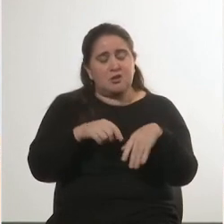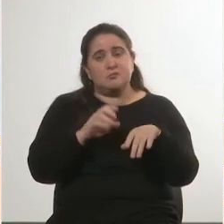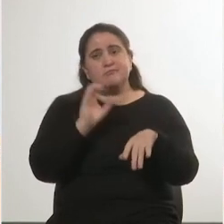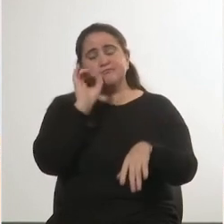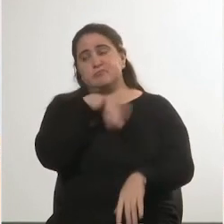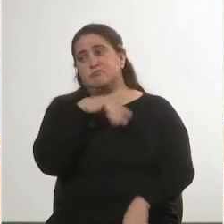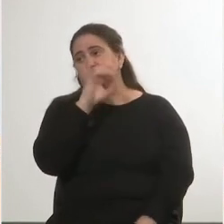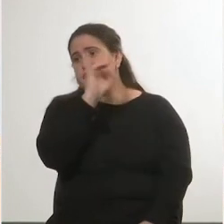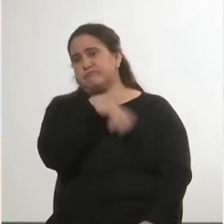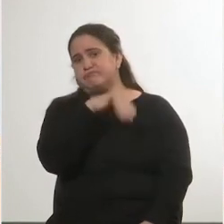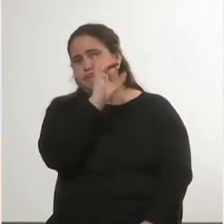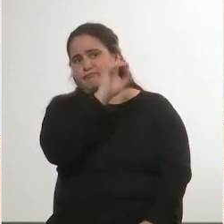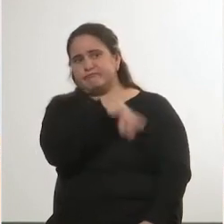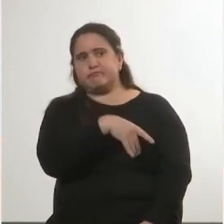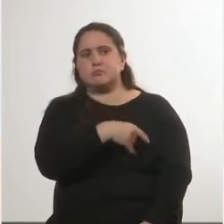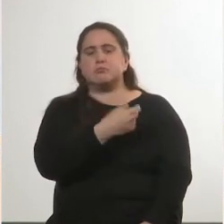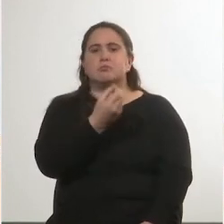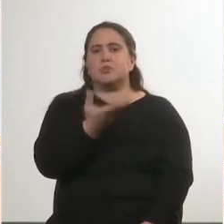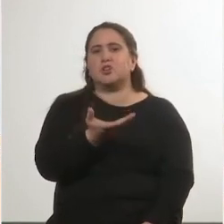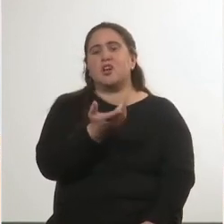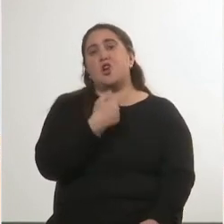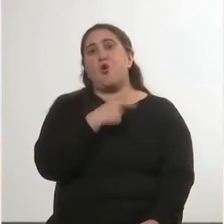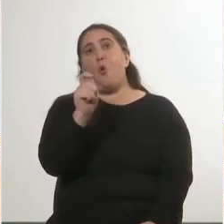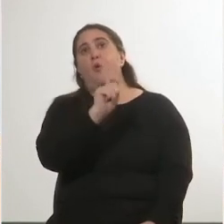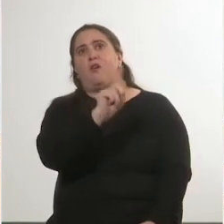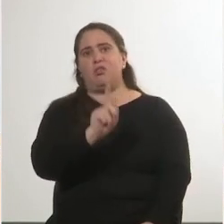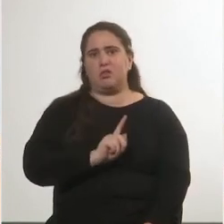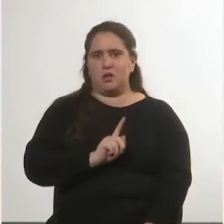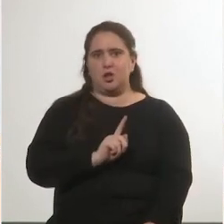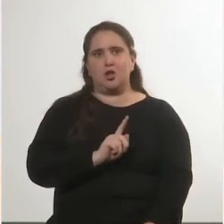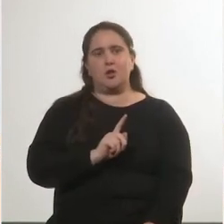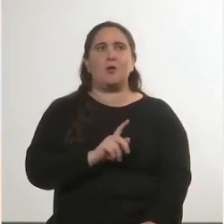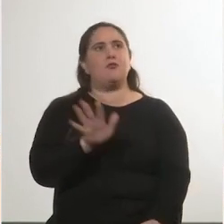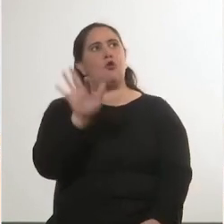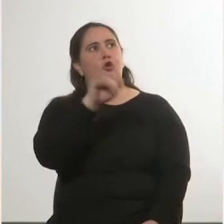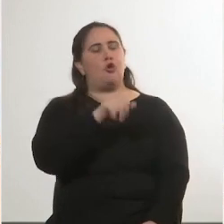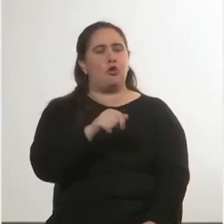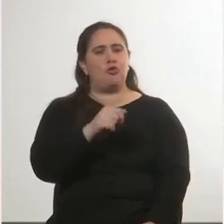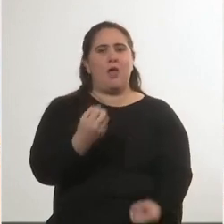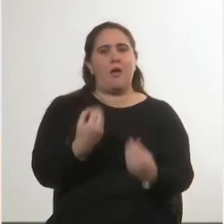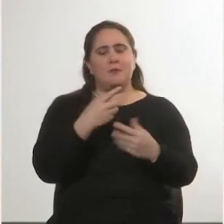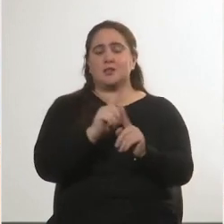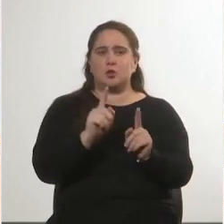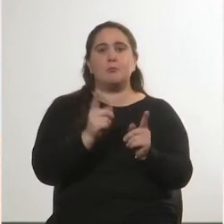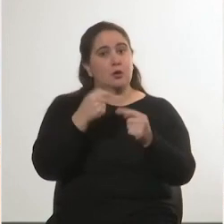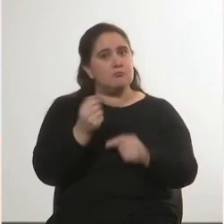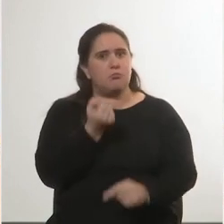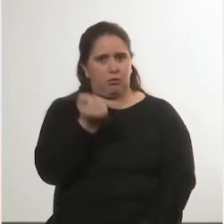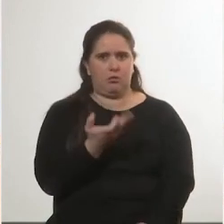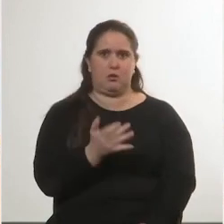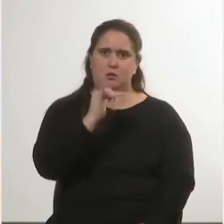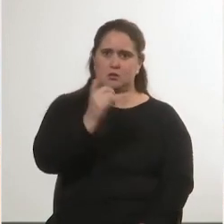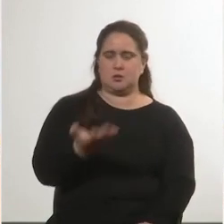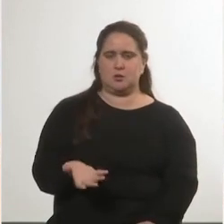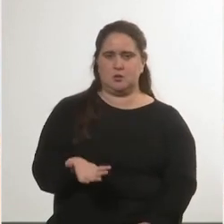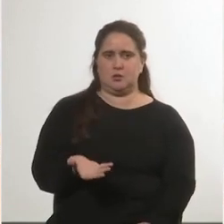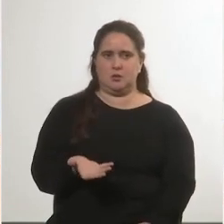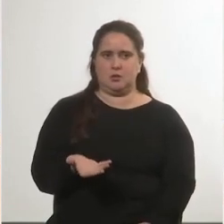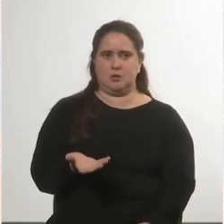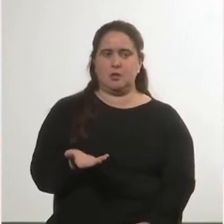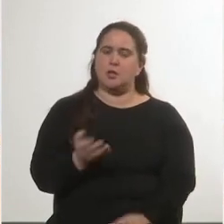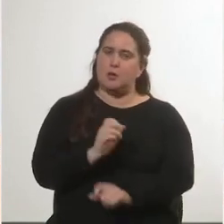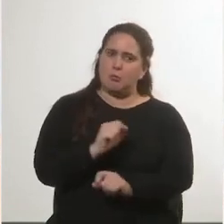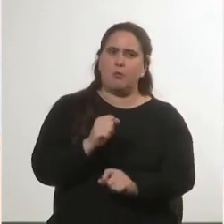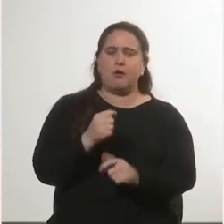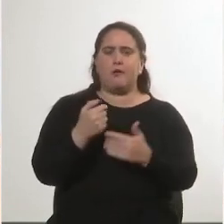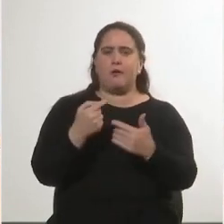para atrás porque, claro, no es lo urgente, no es lo diario, sin embargo es lo importante, lo más importante. Y